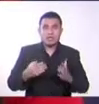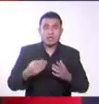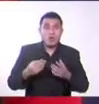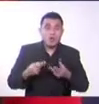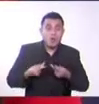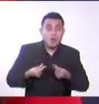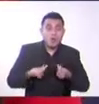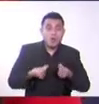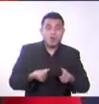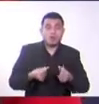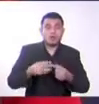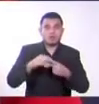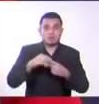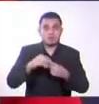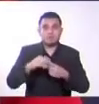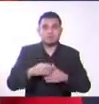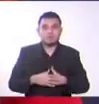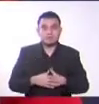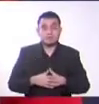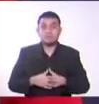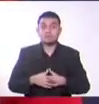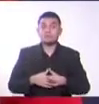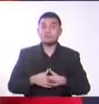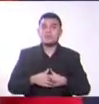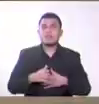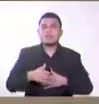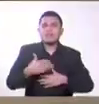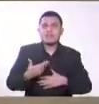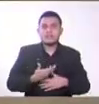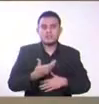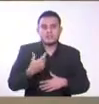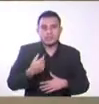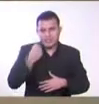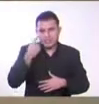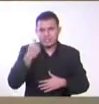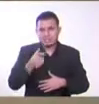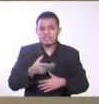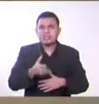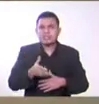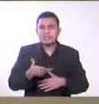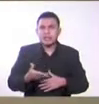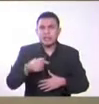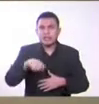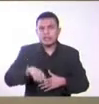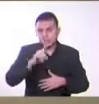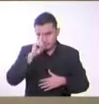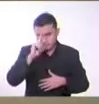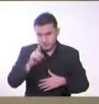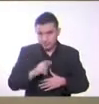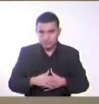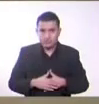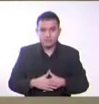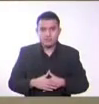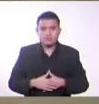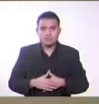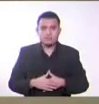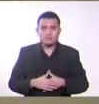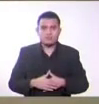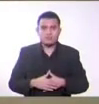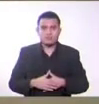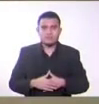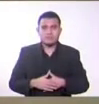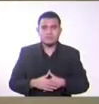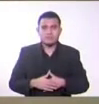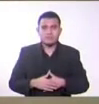especiales. Uy, ¿qué entendemos con contribuciones especiales en este sentido? Vamos a ver el ejemplo,